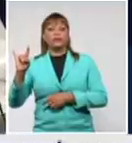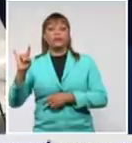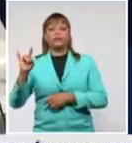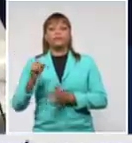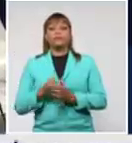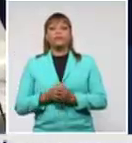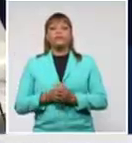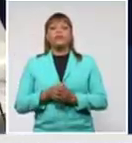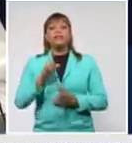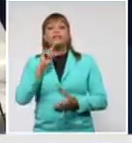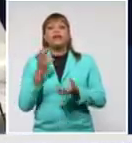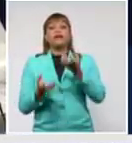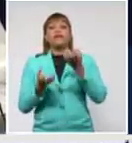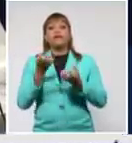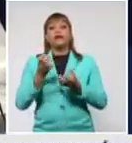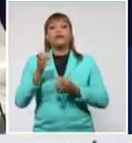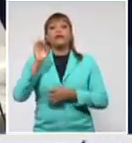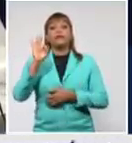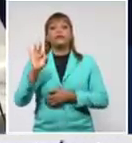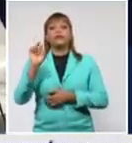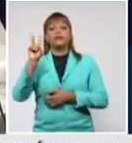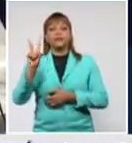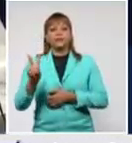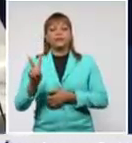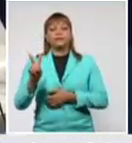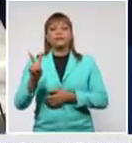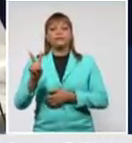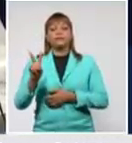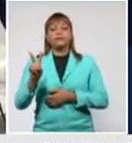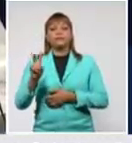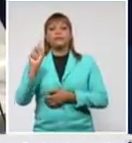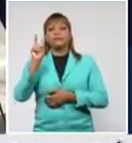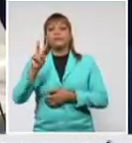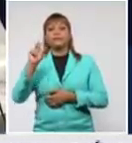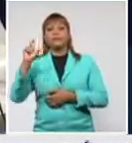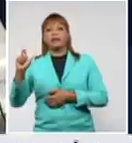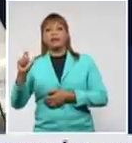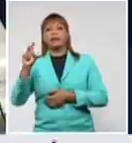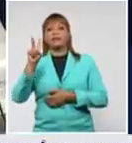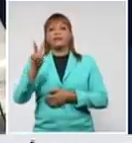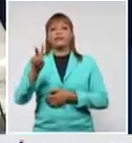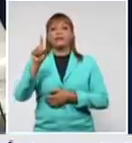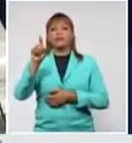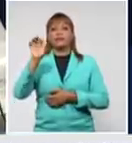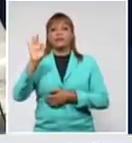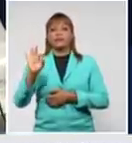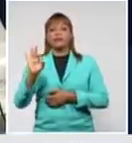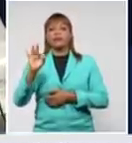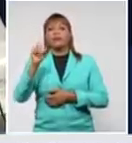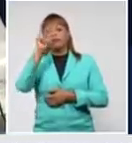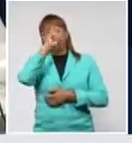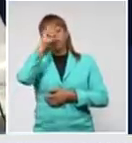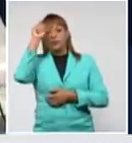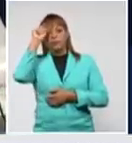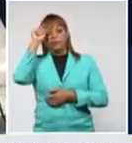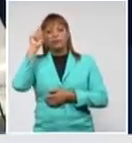Cienfuegos, 82, de Villa Clara, 218, de Santi Espíritus,